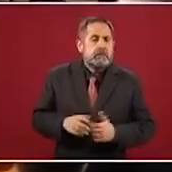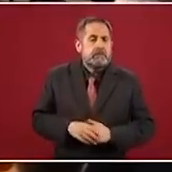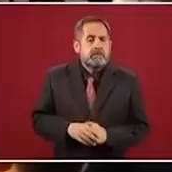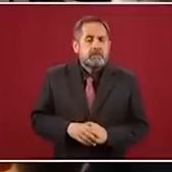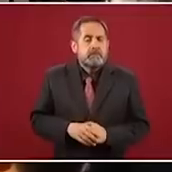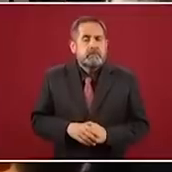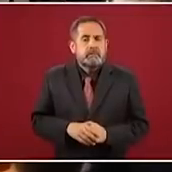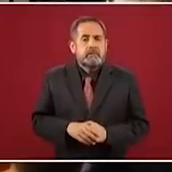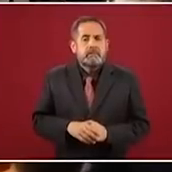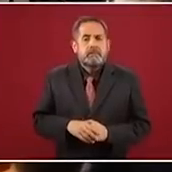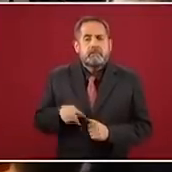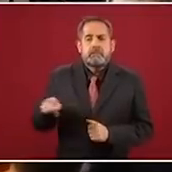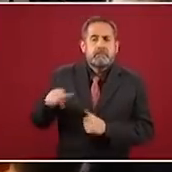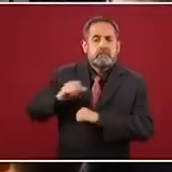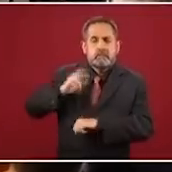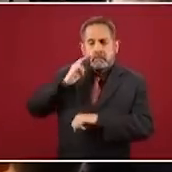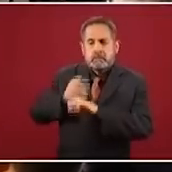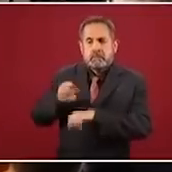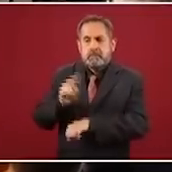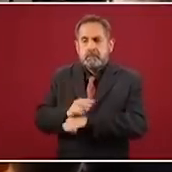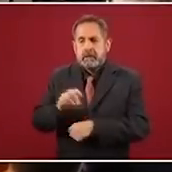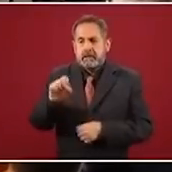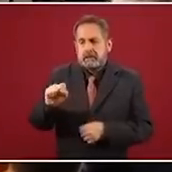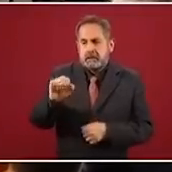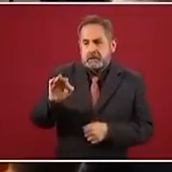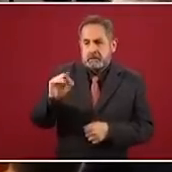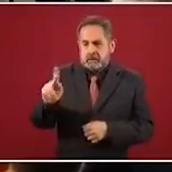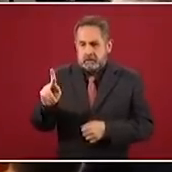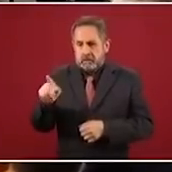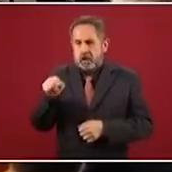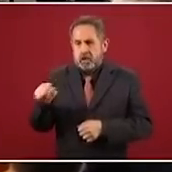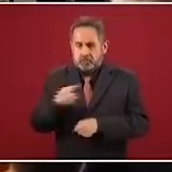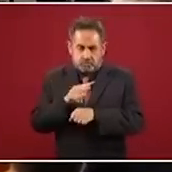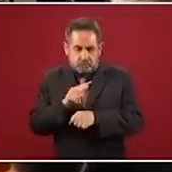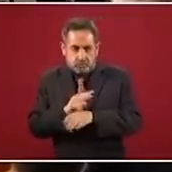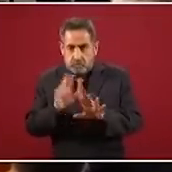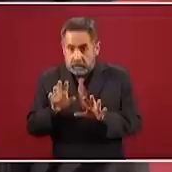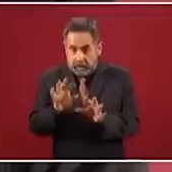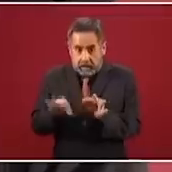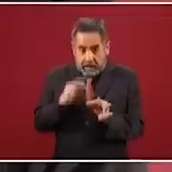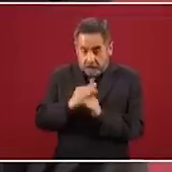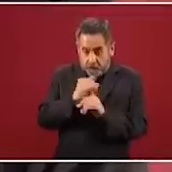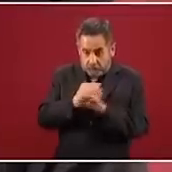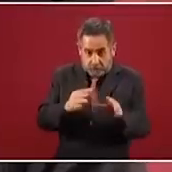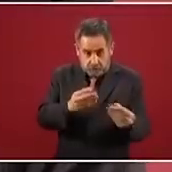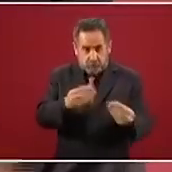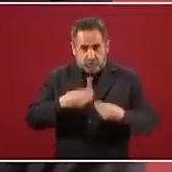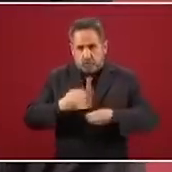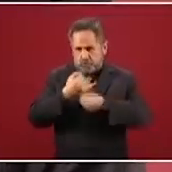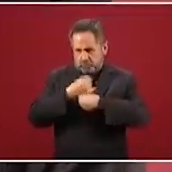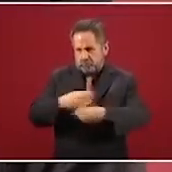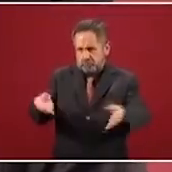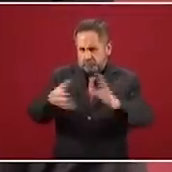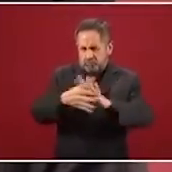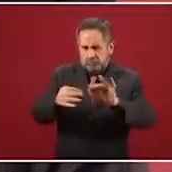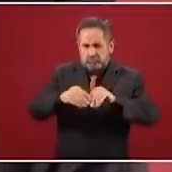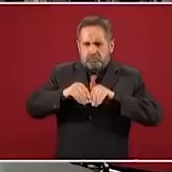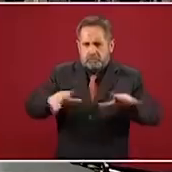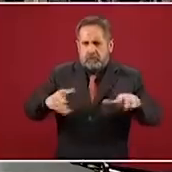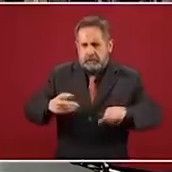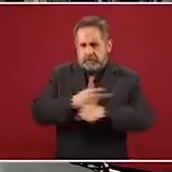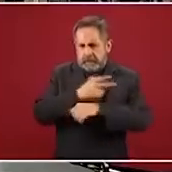atendiendo la función pública. Cuando tengamos la información, se explica en qué